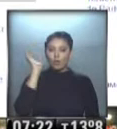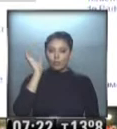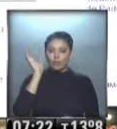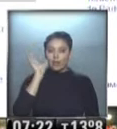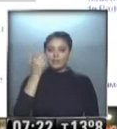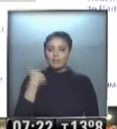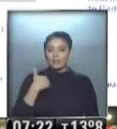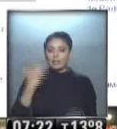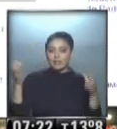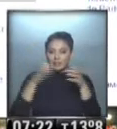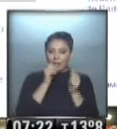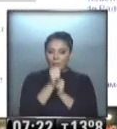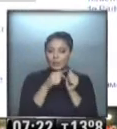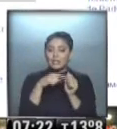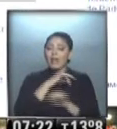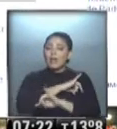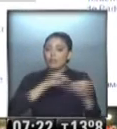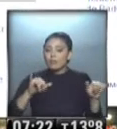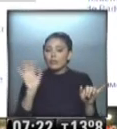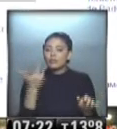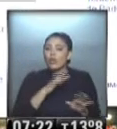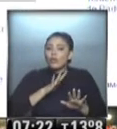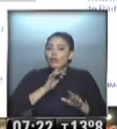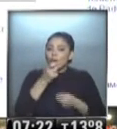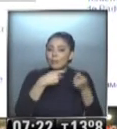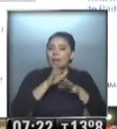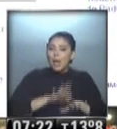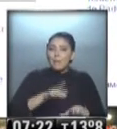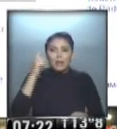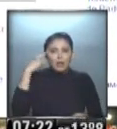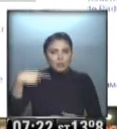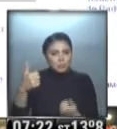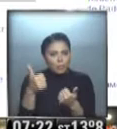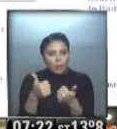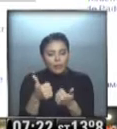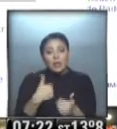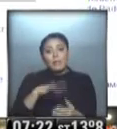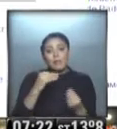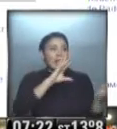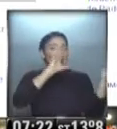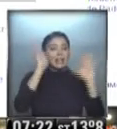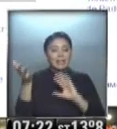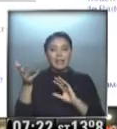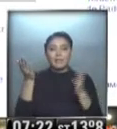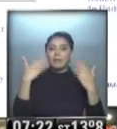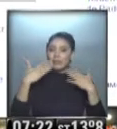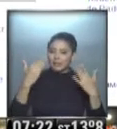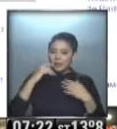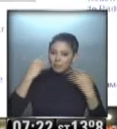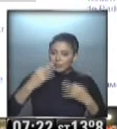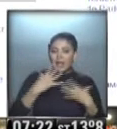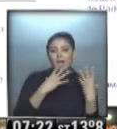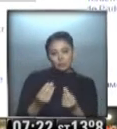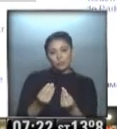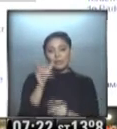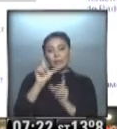Pequeña y Mediana Empresa, dijo a Telam que las expectativas comerciales son muy buenas, especialmente porque el clima entre el primaveral y veraniego